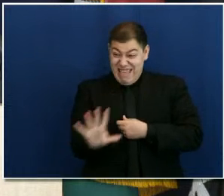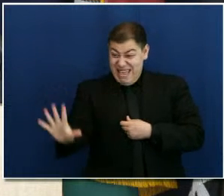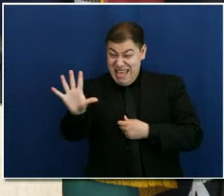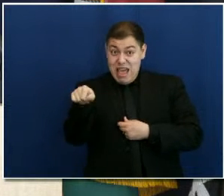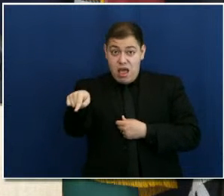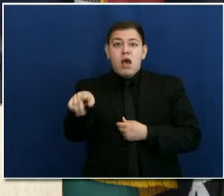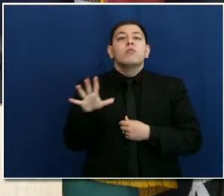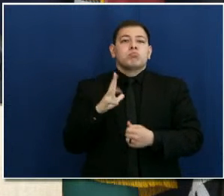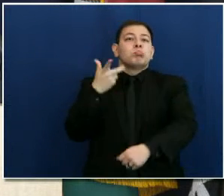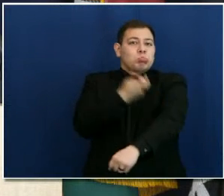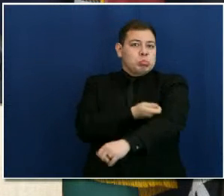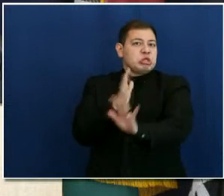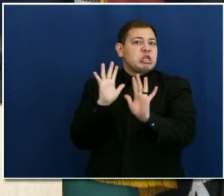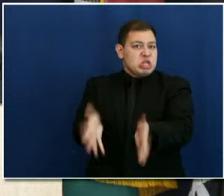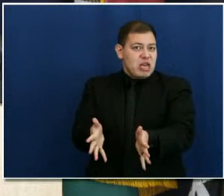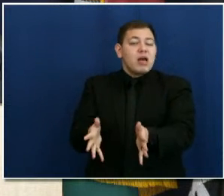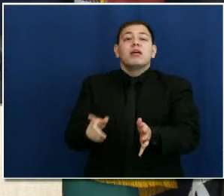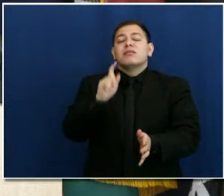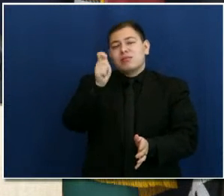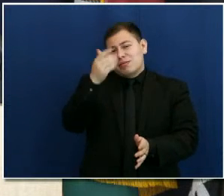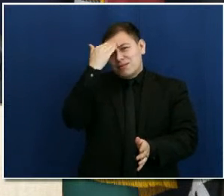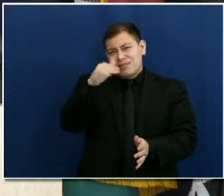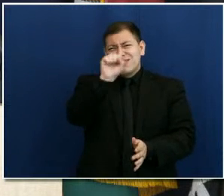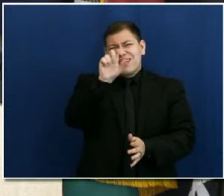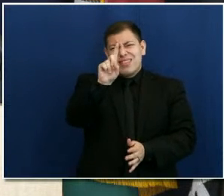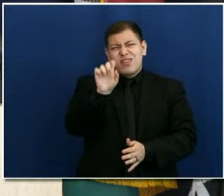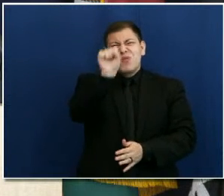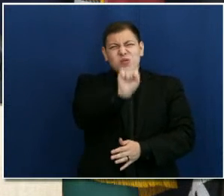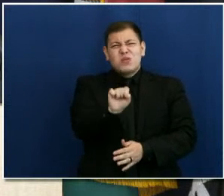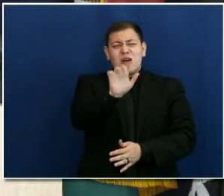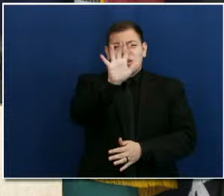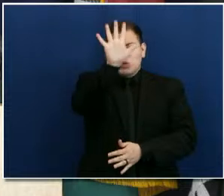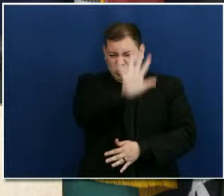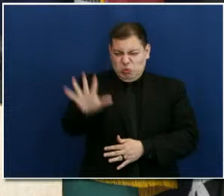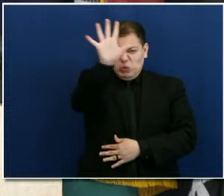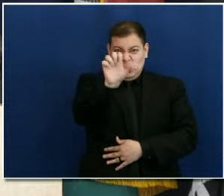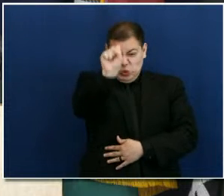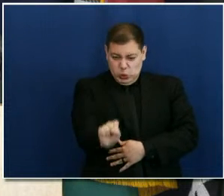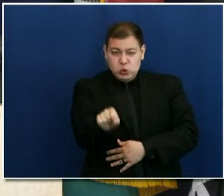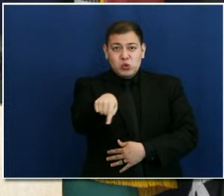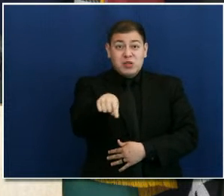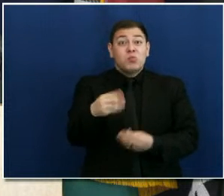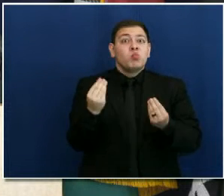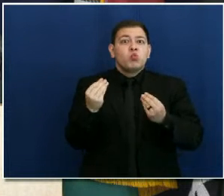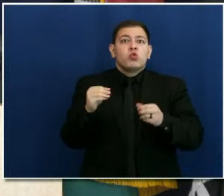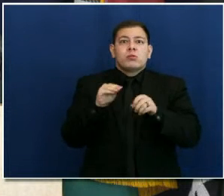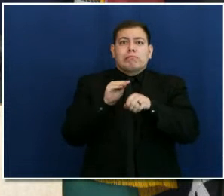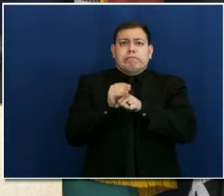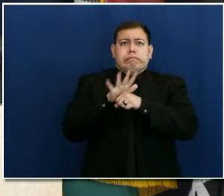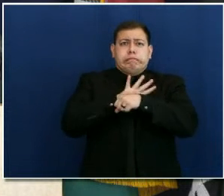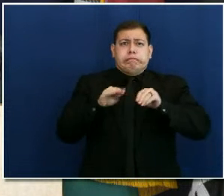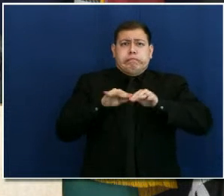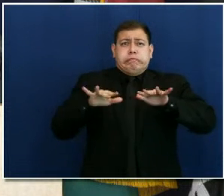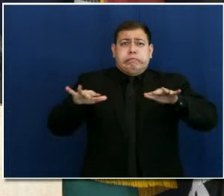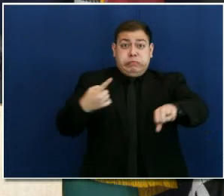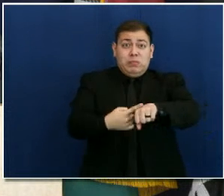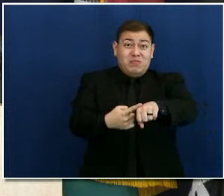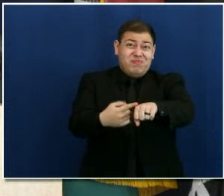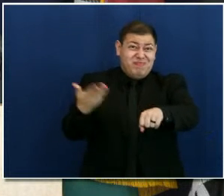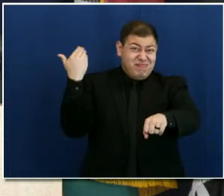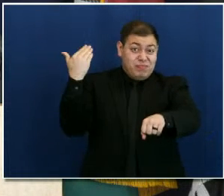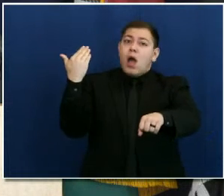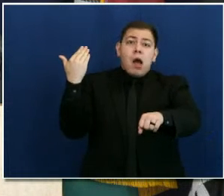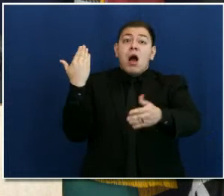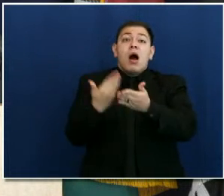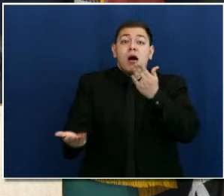porque sabemos que la comunidad latina en el sur de San Diego fue directamente impactada por COVID. En cuanto a los códigos postales más impactados por